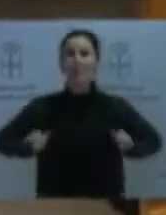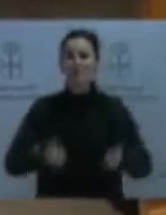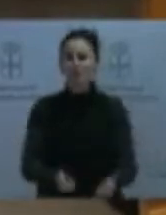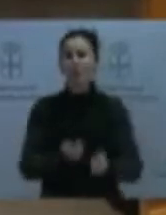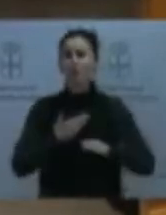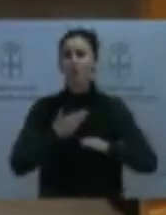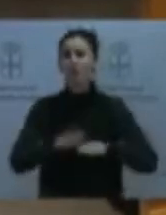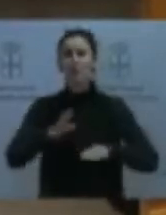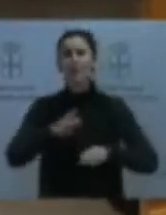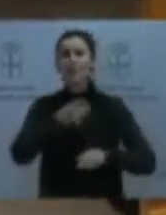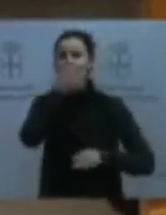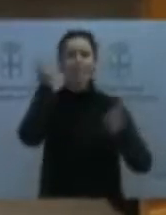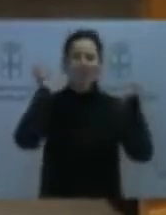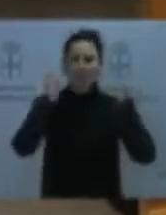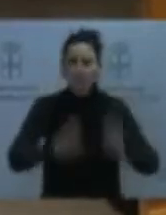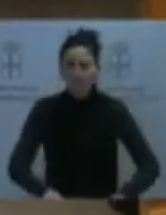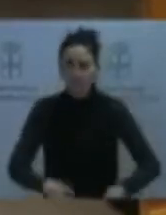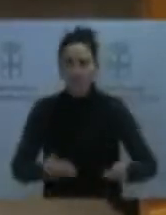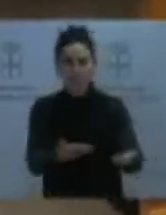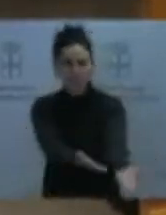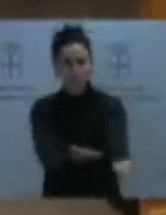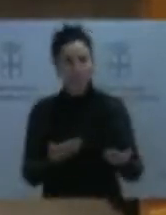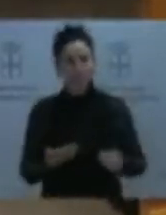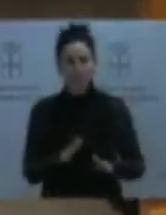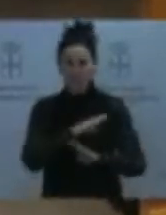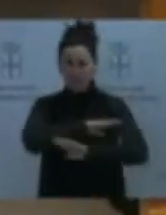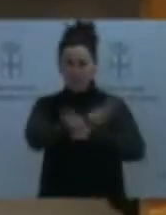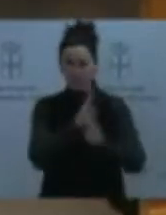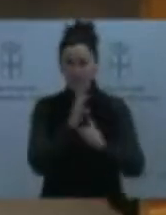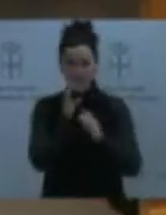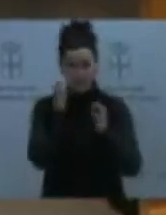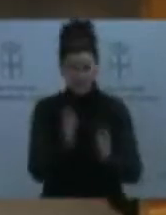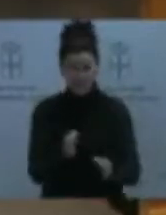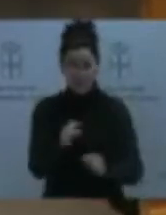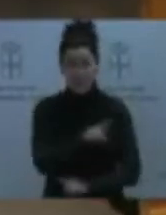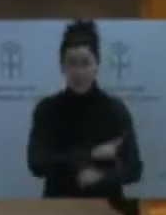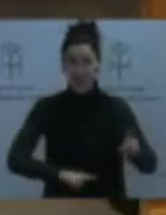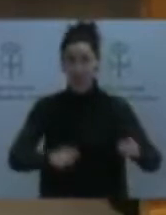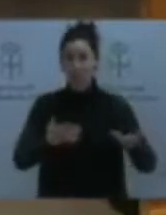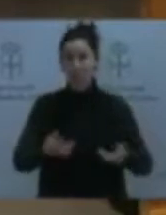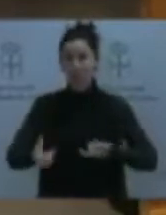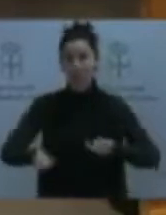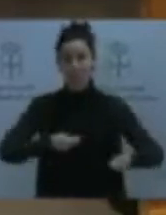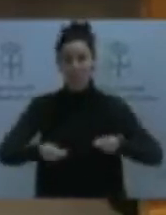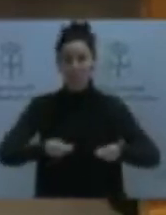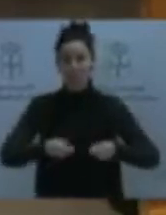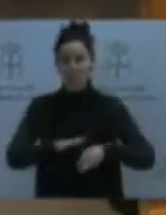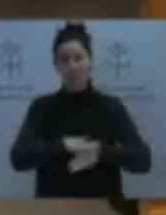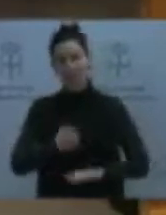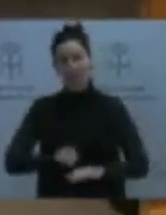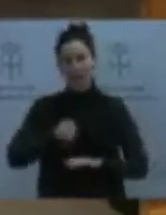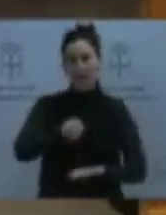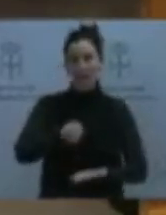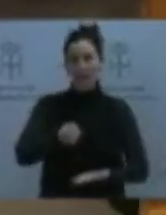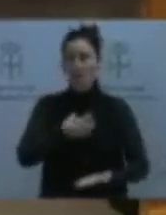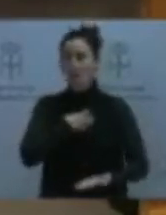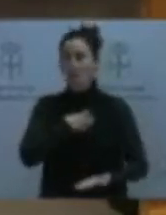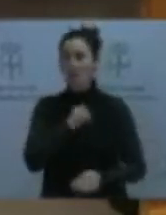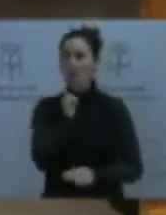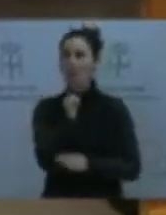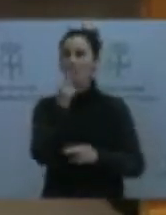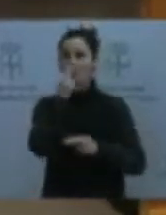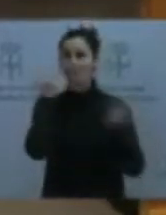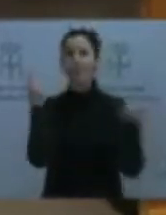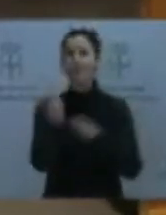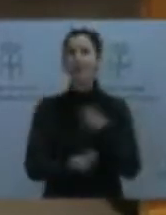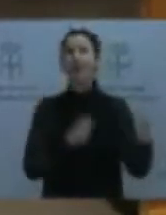fondo. Entonces, cuando la bolsa se convierte en la mesa de negociación, lo que tenemos que hacer desde las instituciones públicas es ponernos del lado de los